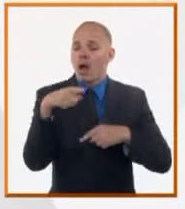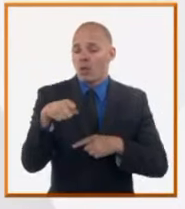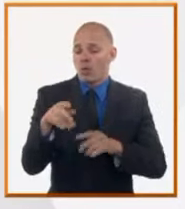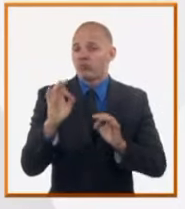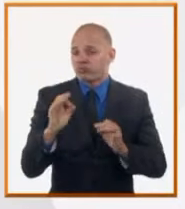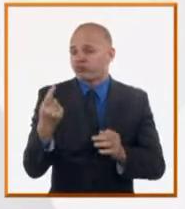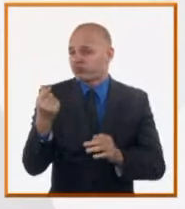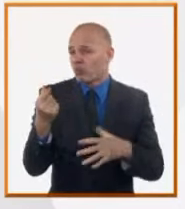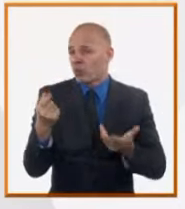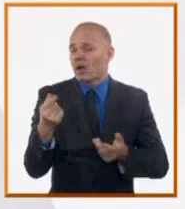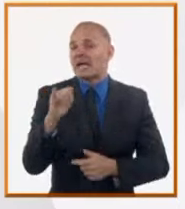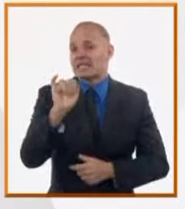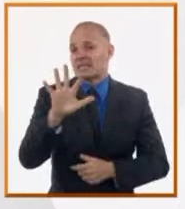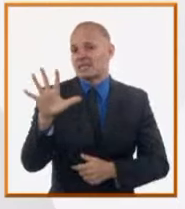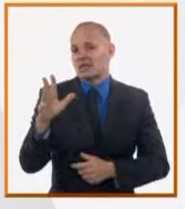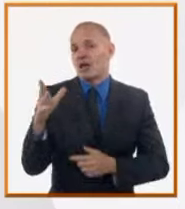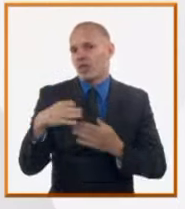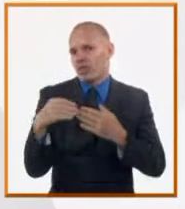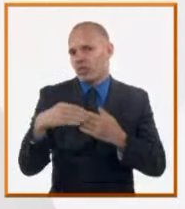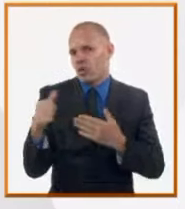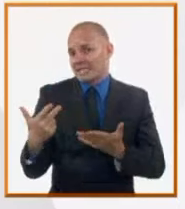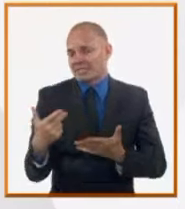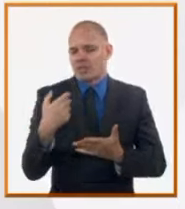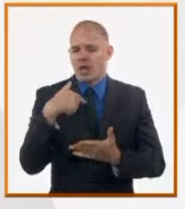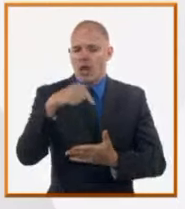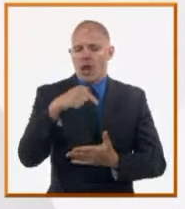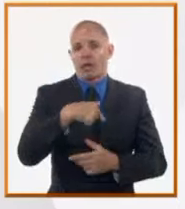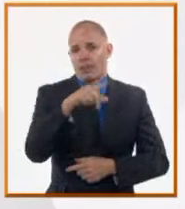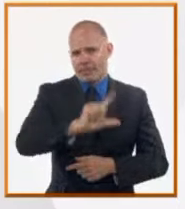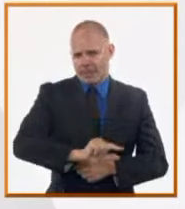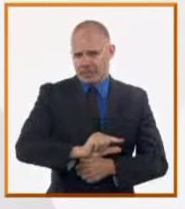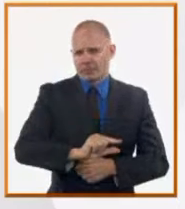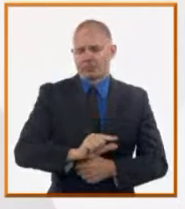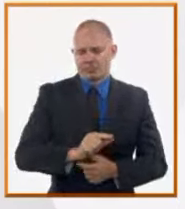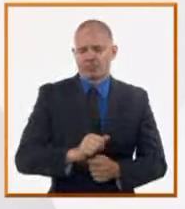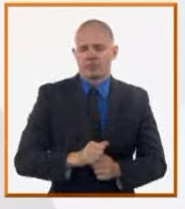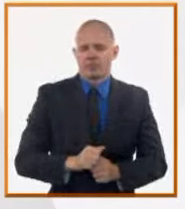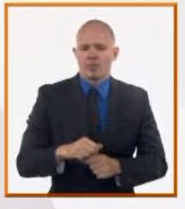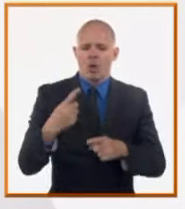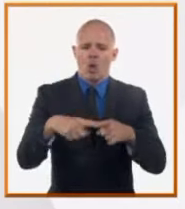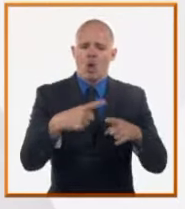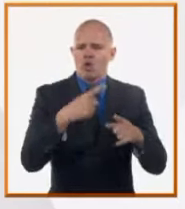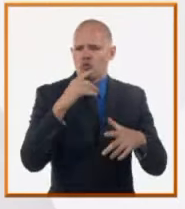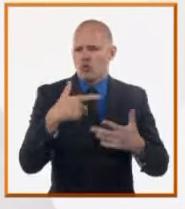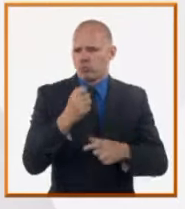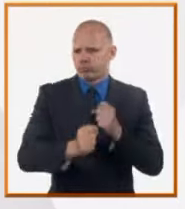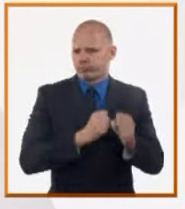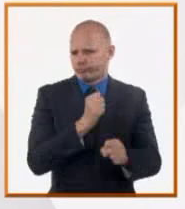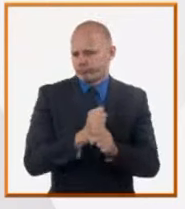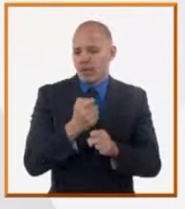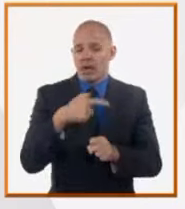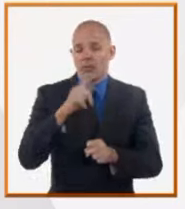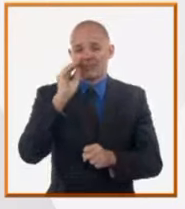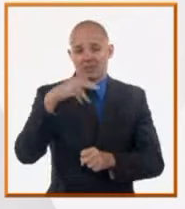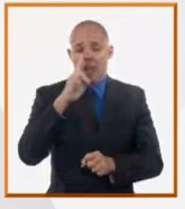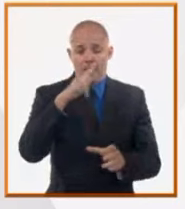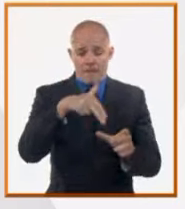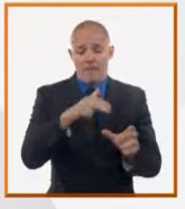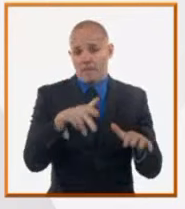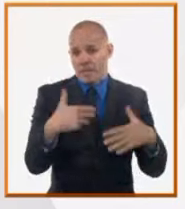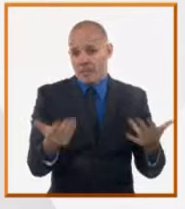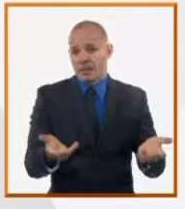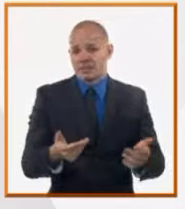menorista 198 pesos el 10 regular que es también más más consumid